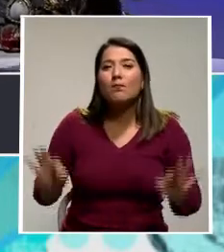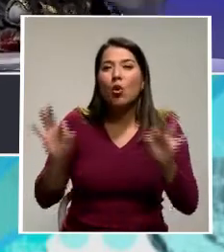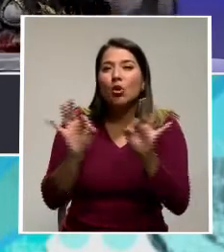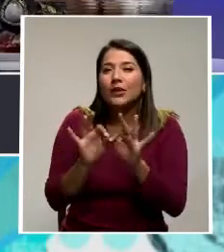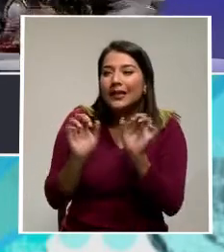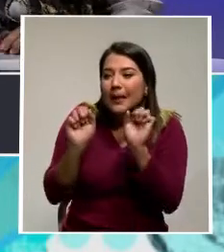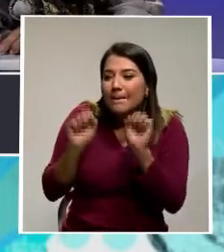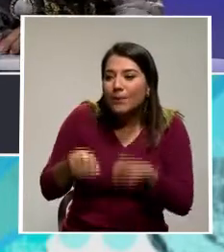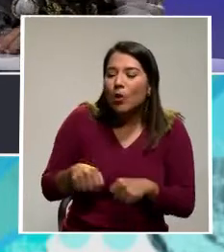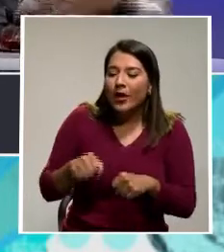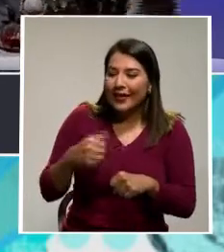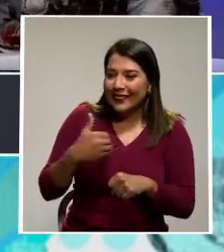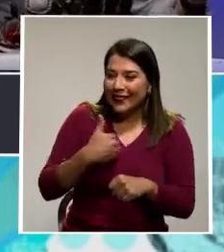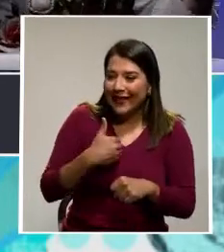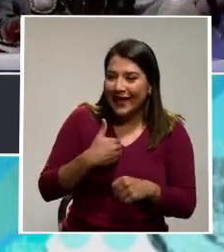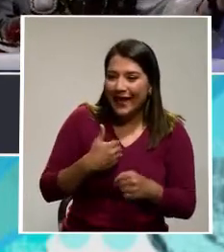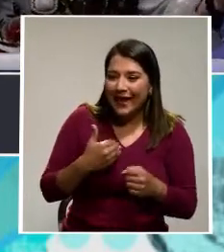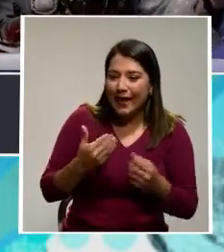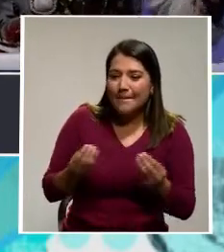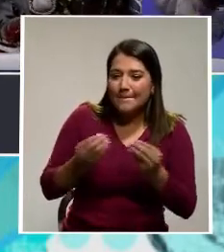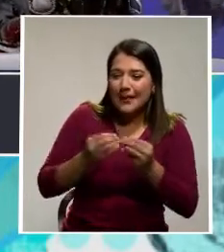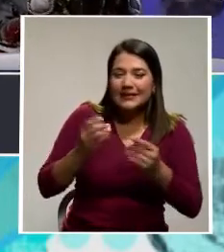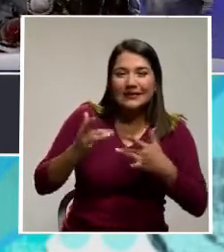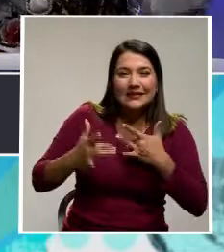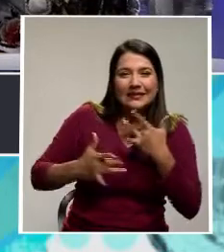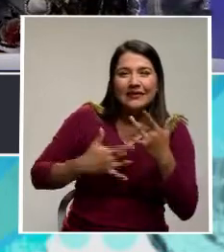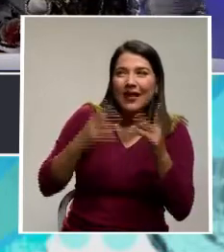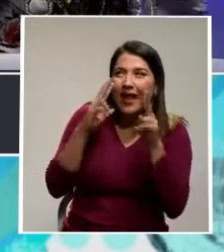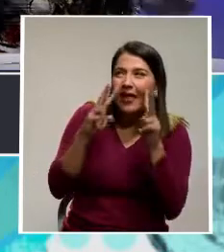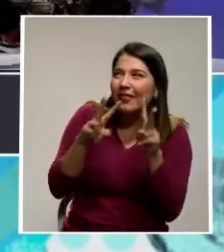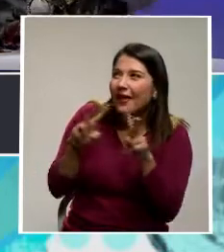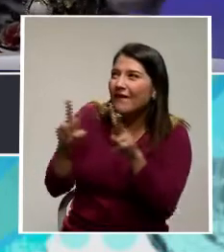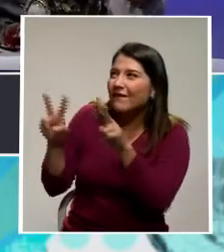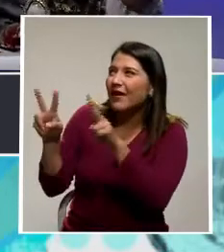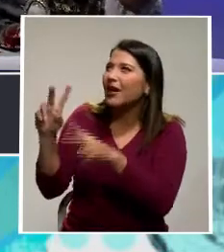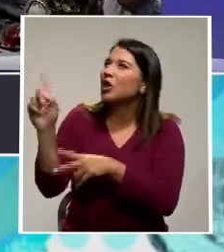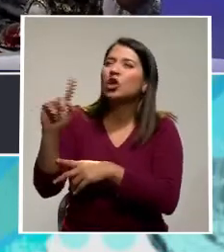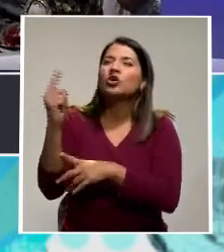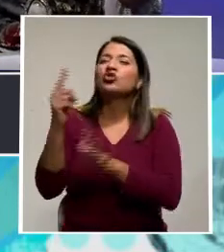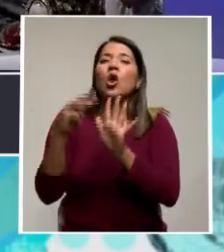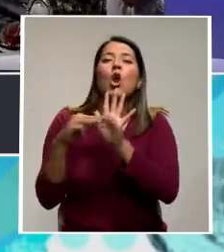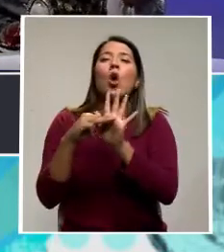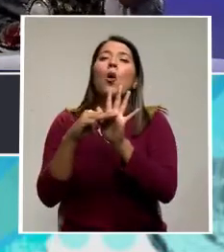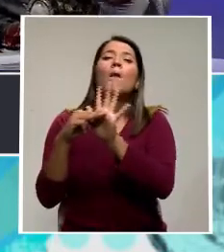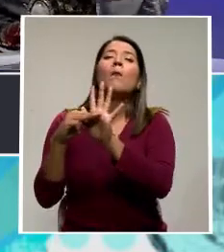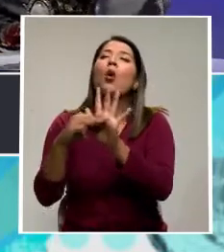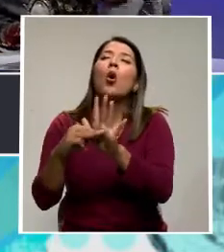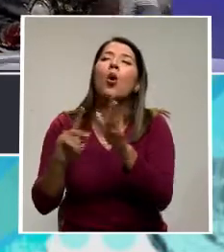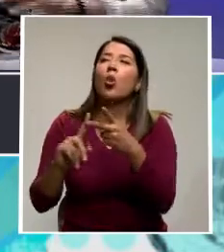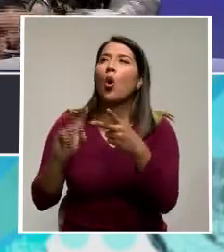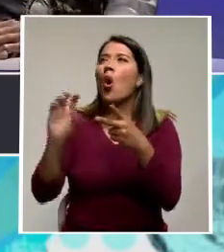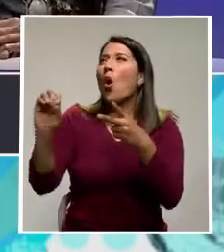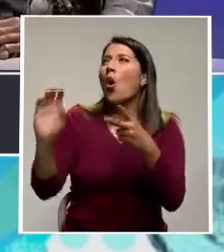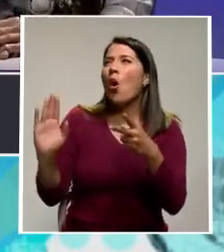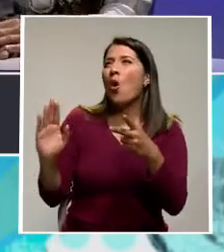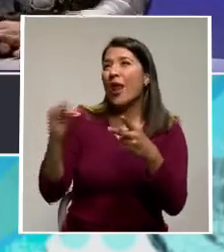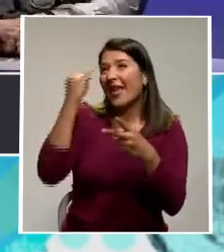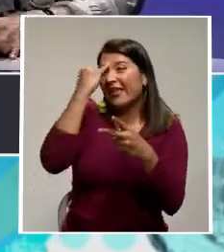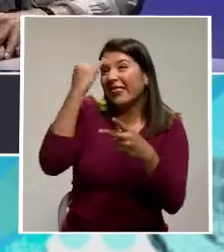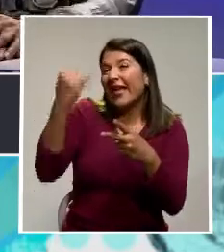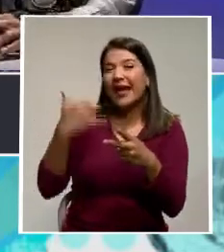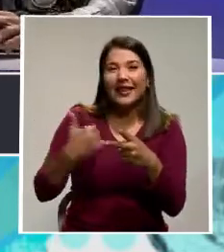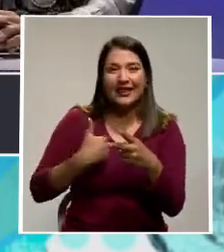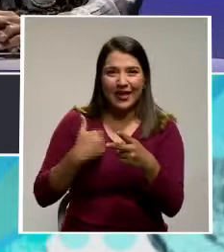que hay algo ahí, que no es solo la moda, ni que es solo el cliché de la literatura femenina, es otra cosa. Claro, hay